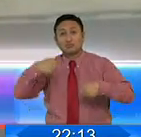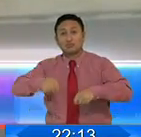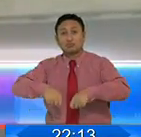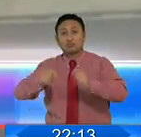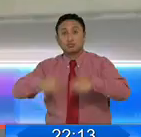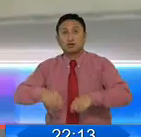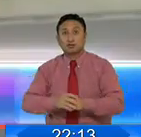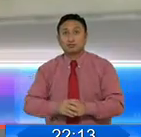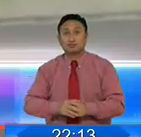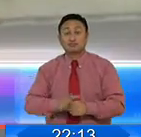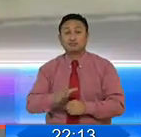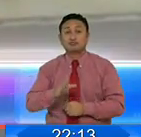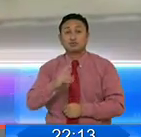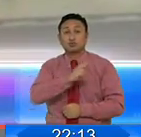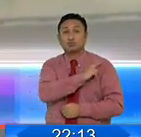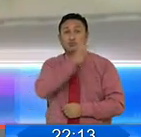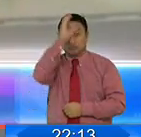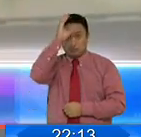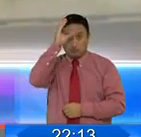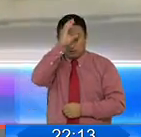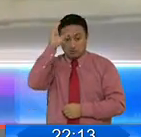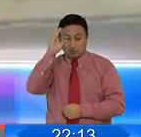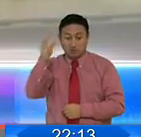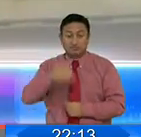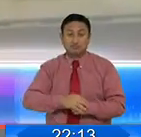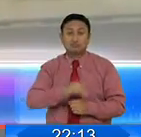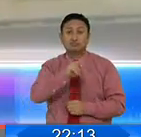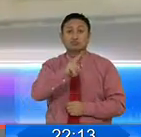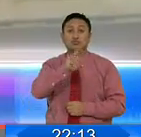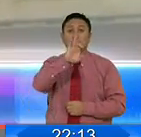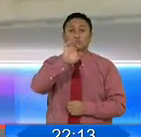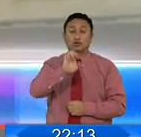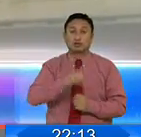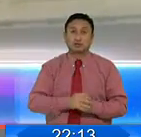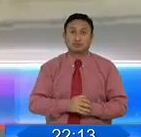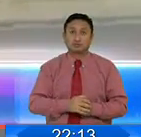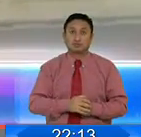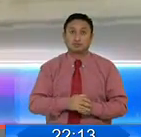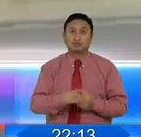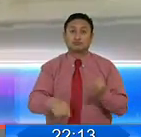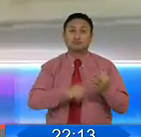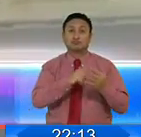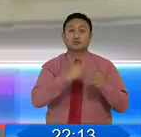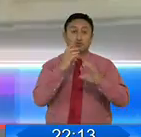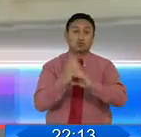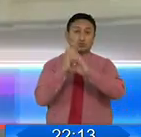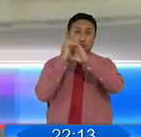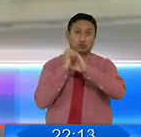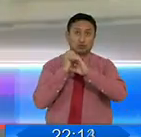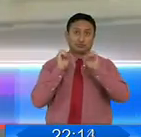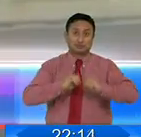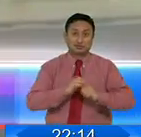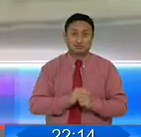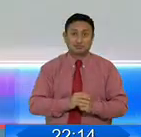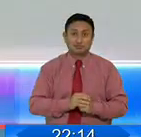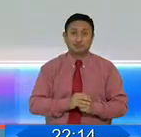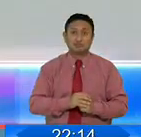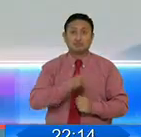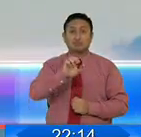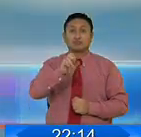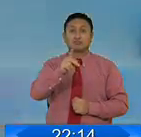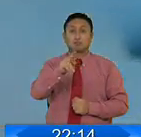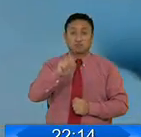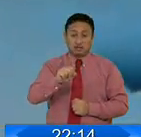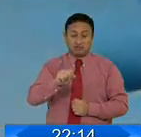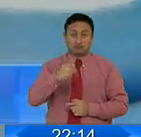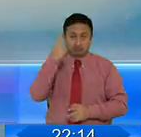Universidad Católica de Quito, la Universidad Tecnológica Equinoccial, la Universidad de San Francisco y también la ESPE. El